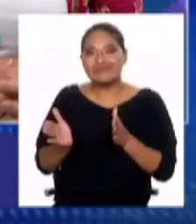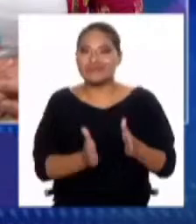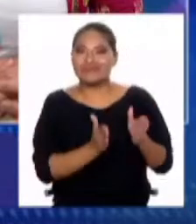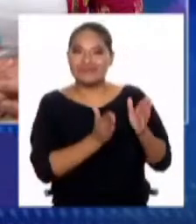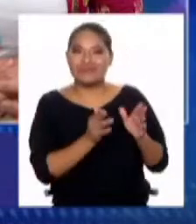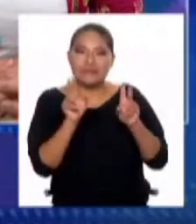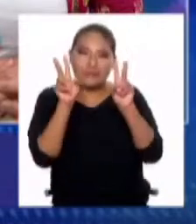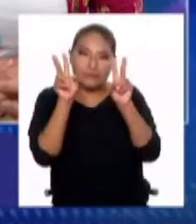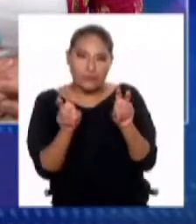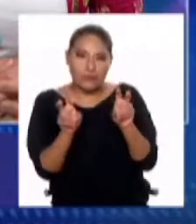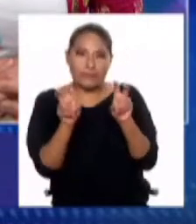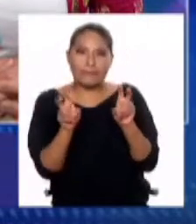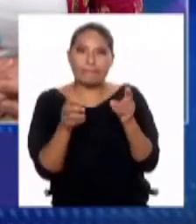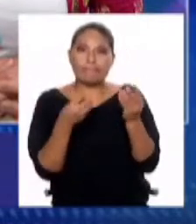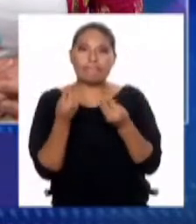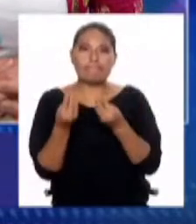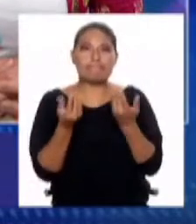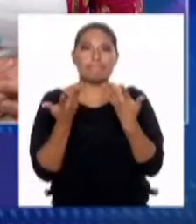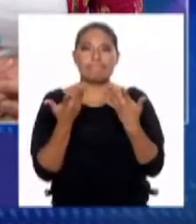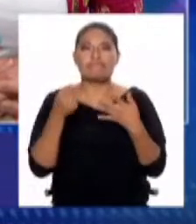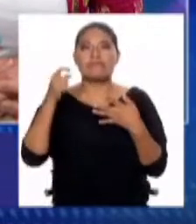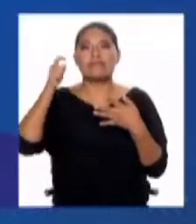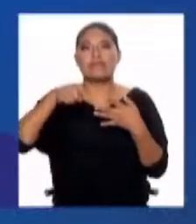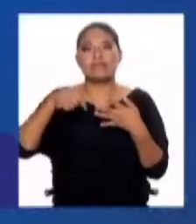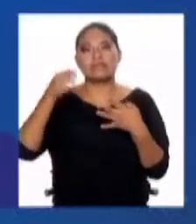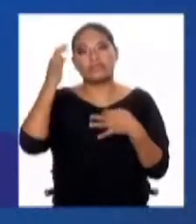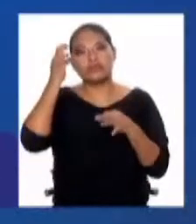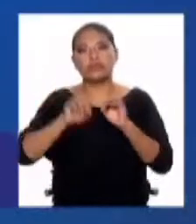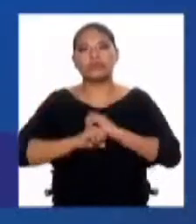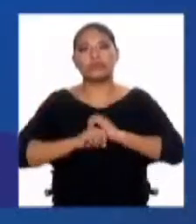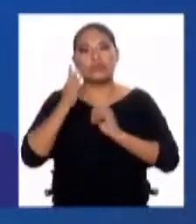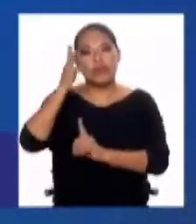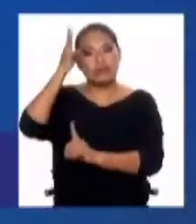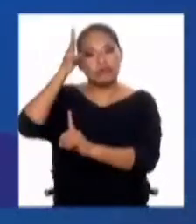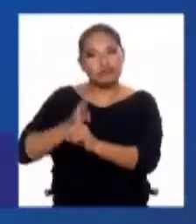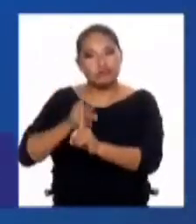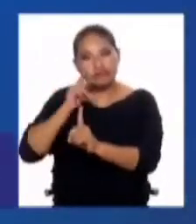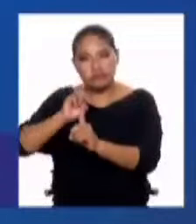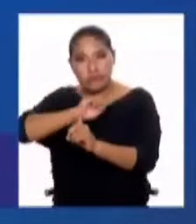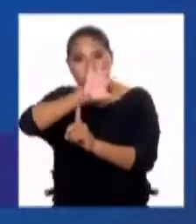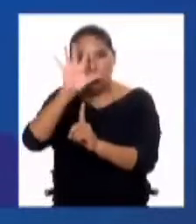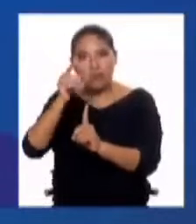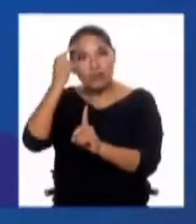digo, es el grado de transparencia que uno pueda